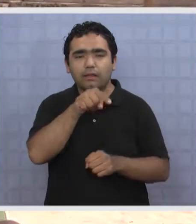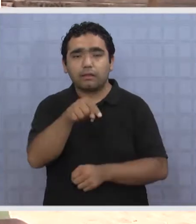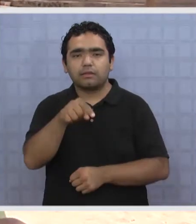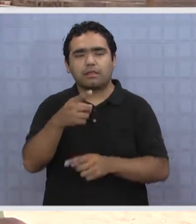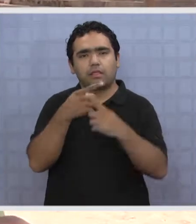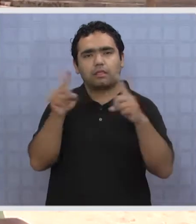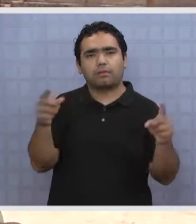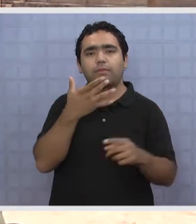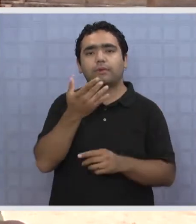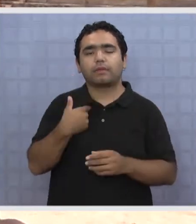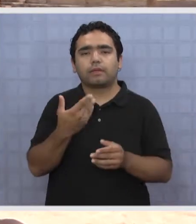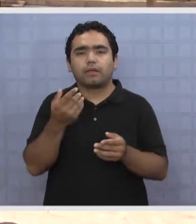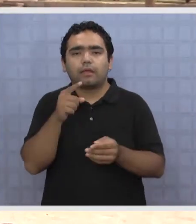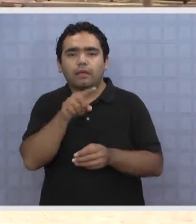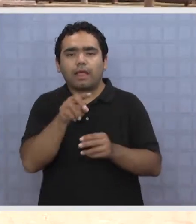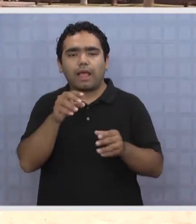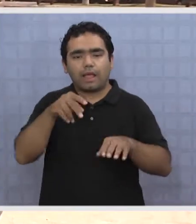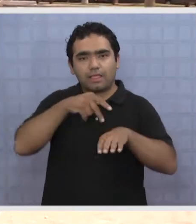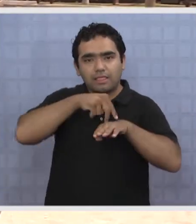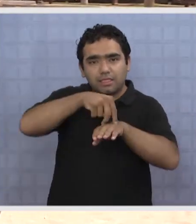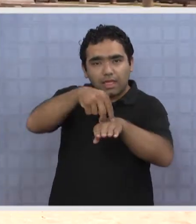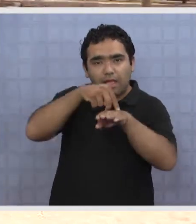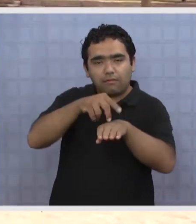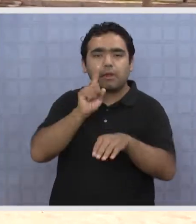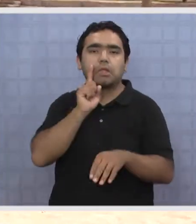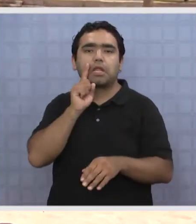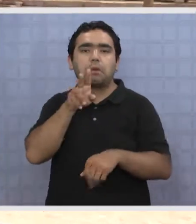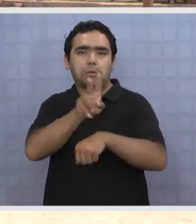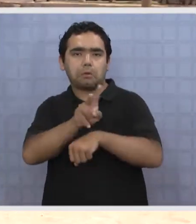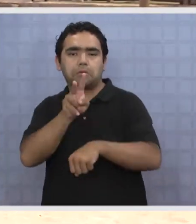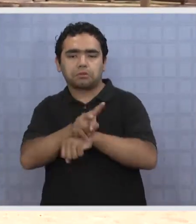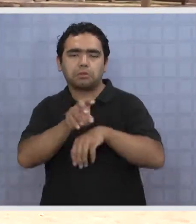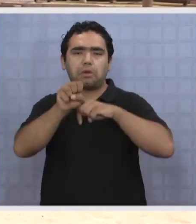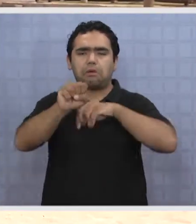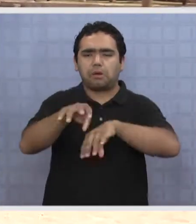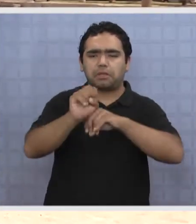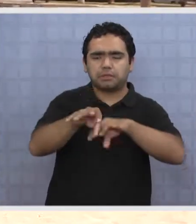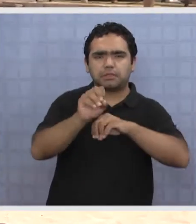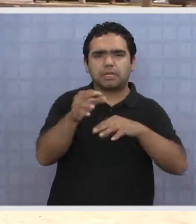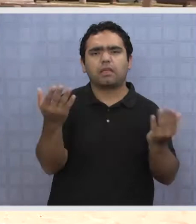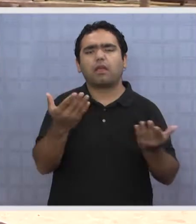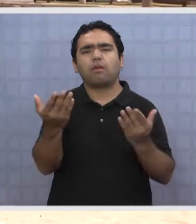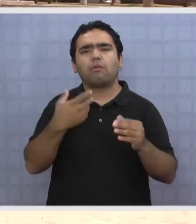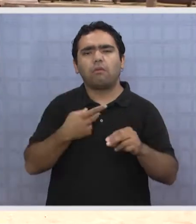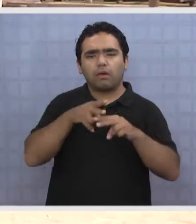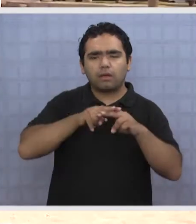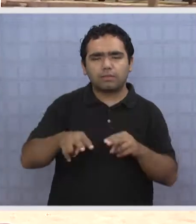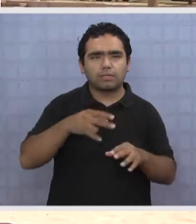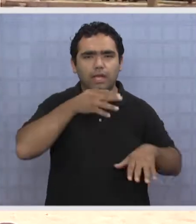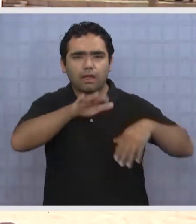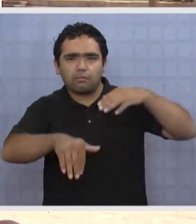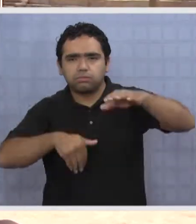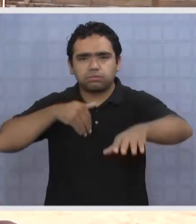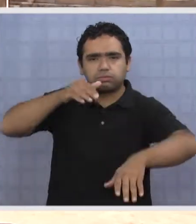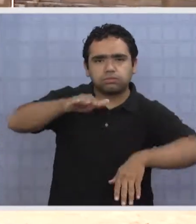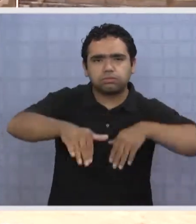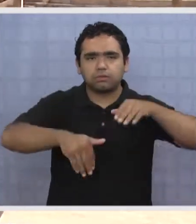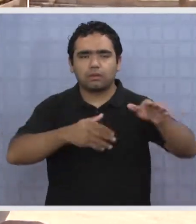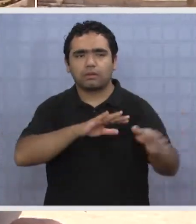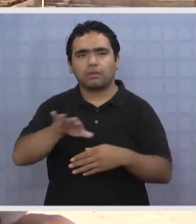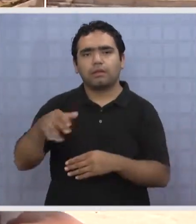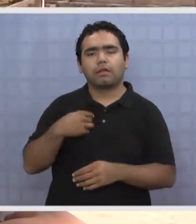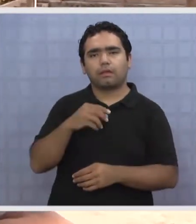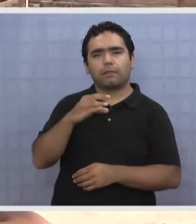tablas tienen su escuela, tienen sus instructores, tienen ya, se podría decir, el tema de lo que es prevenir los